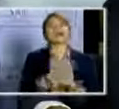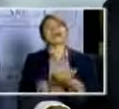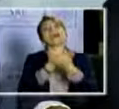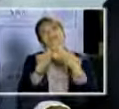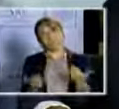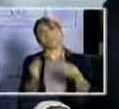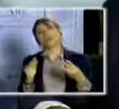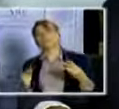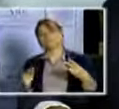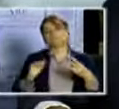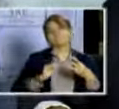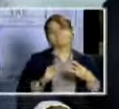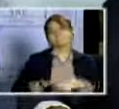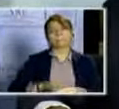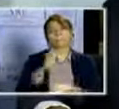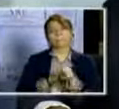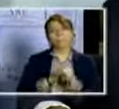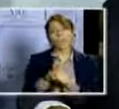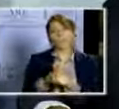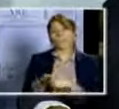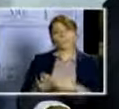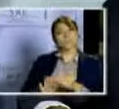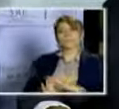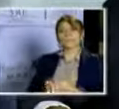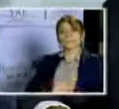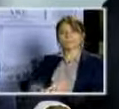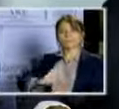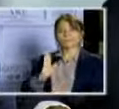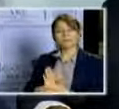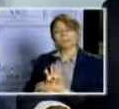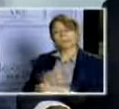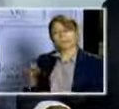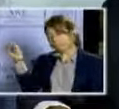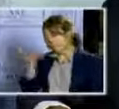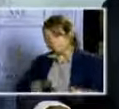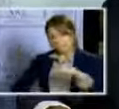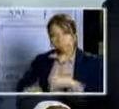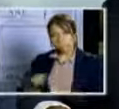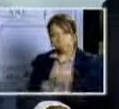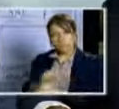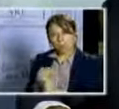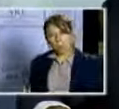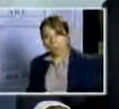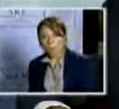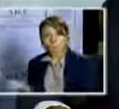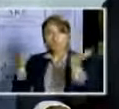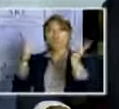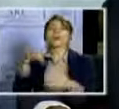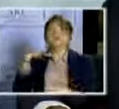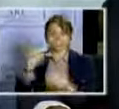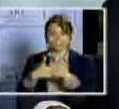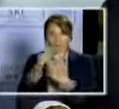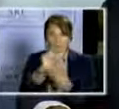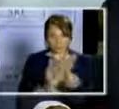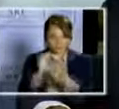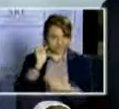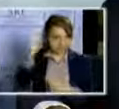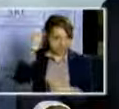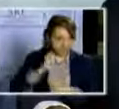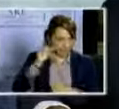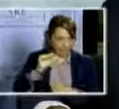que tiene la revisión quinquenal que empieza ahora en abril. Y estamos esperando que en esa reunión